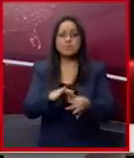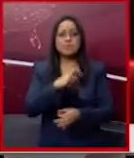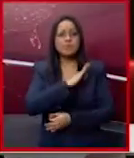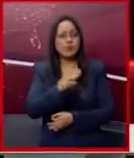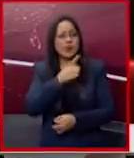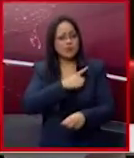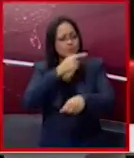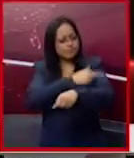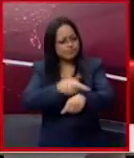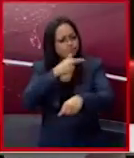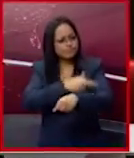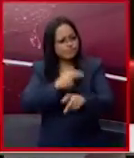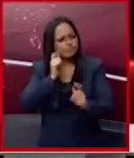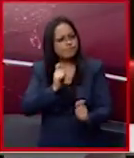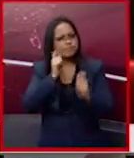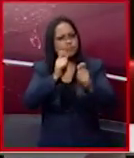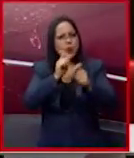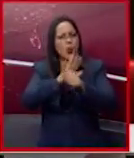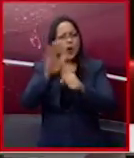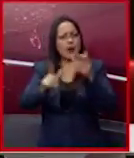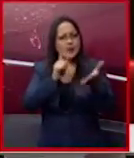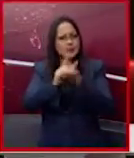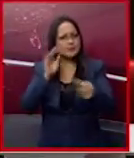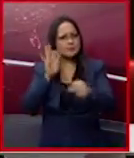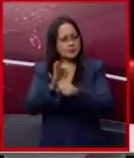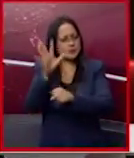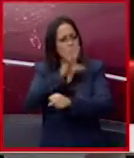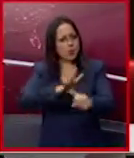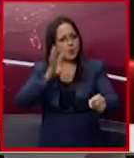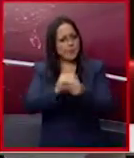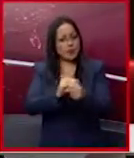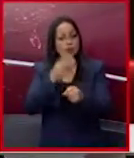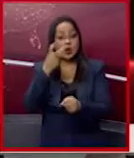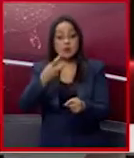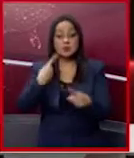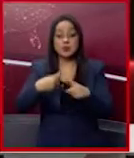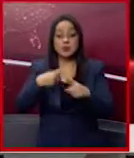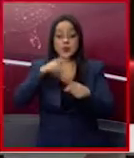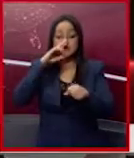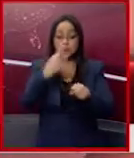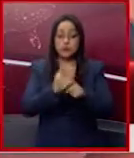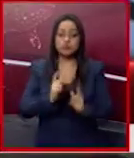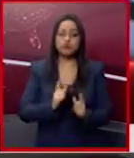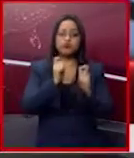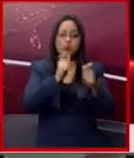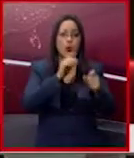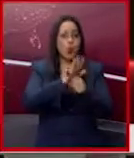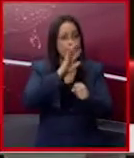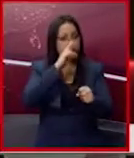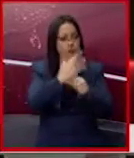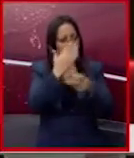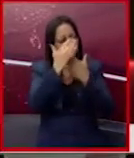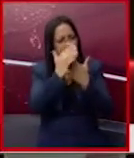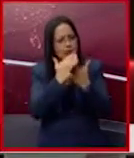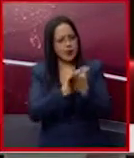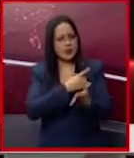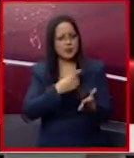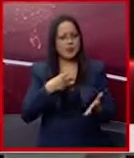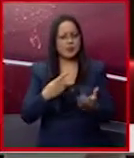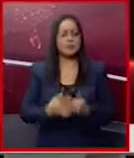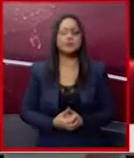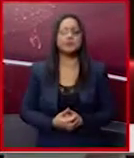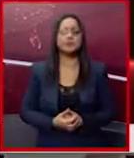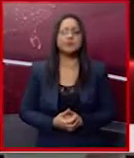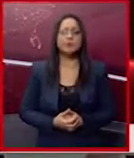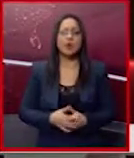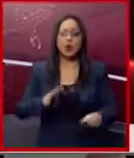regularlos adecuadamente y darles un marco jurídico completo. Estos organismos tienen facultades, atribuciones. Un método